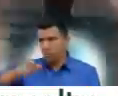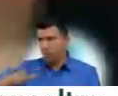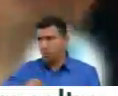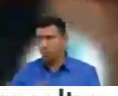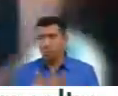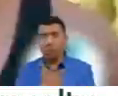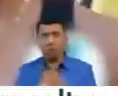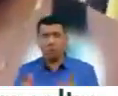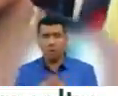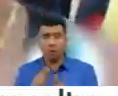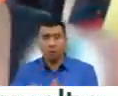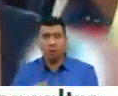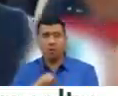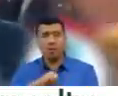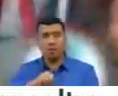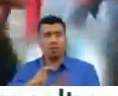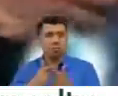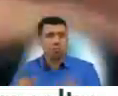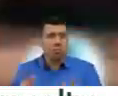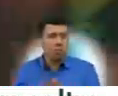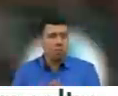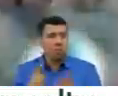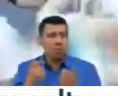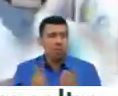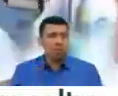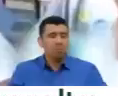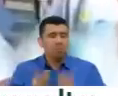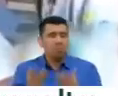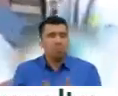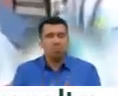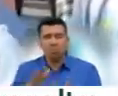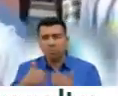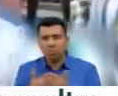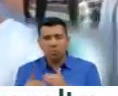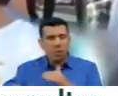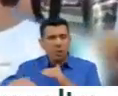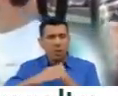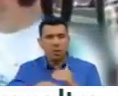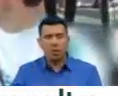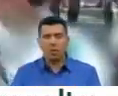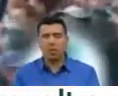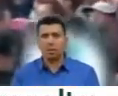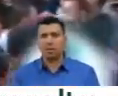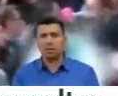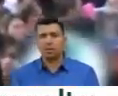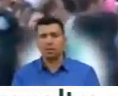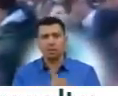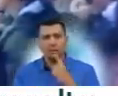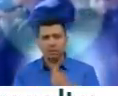la libertad, el libre desarrollo de la personalidad, la diversidad y la igualdad.